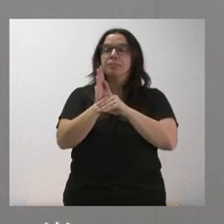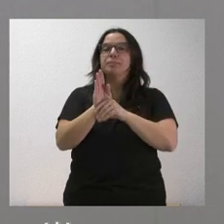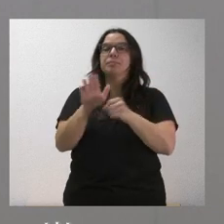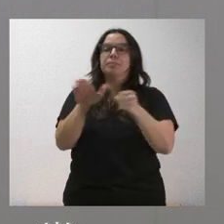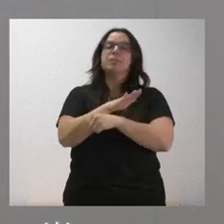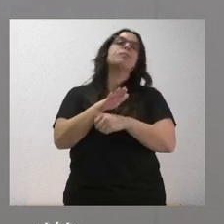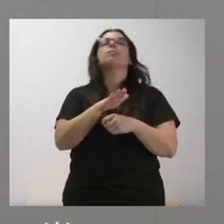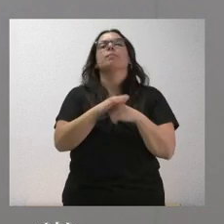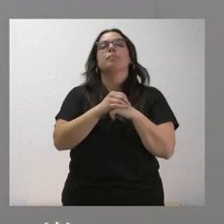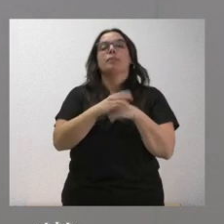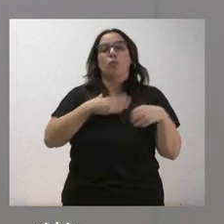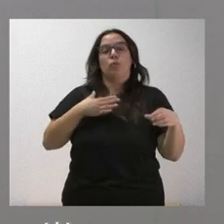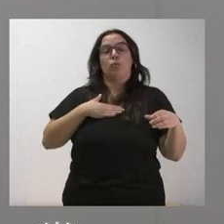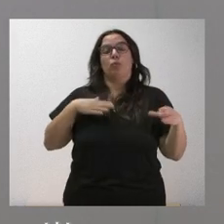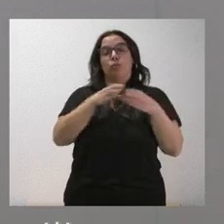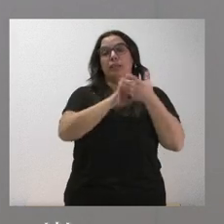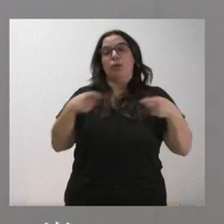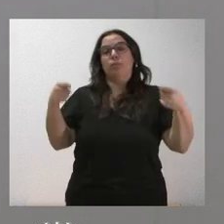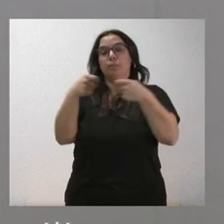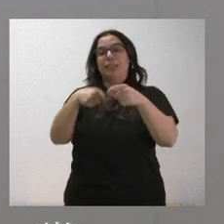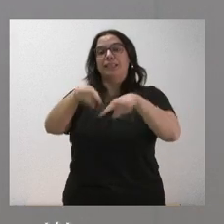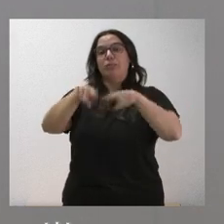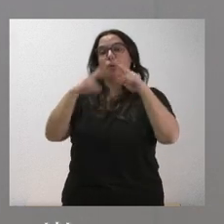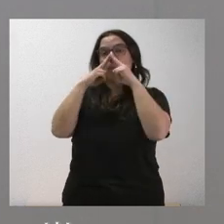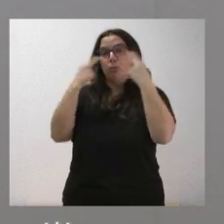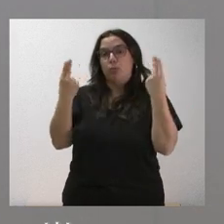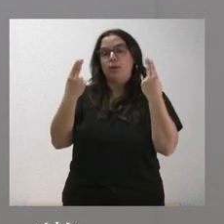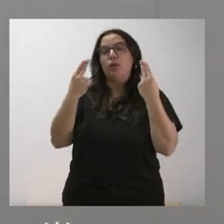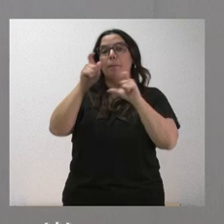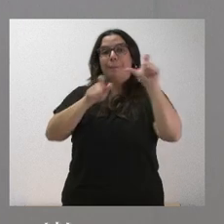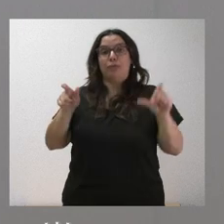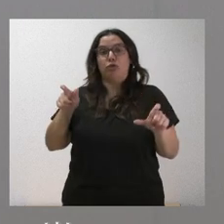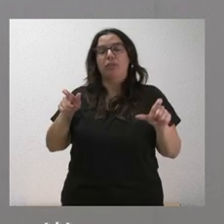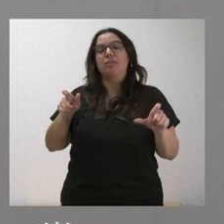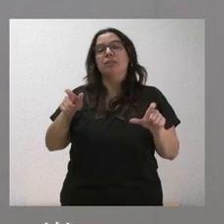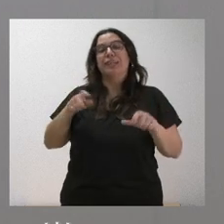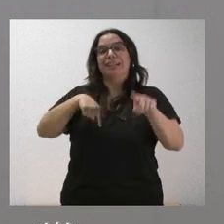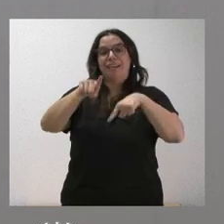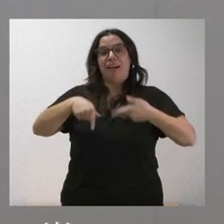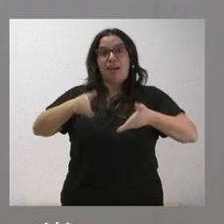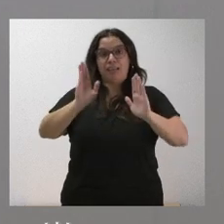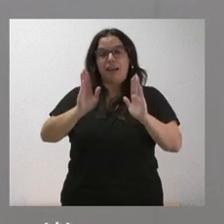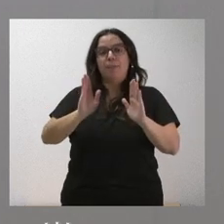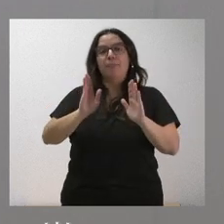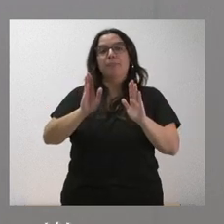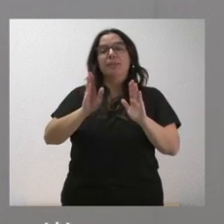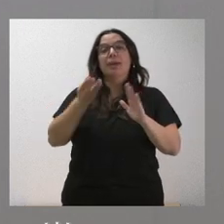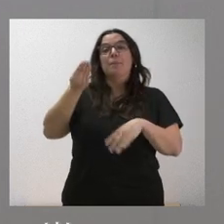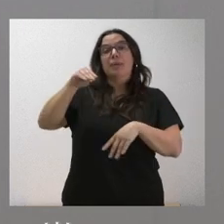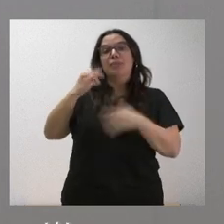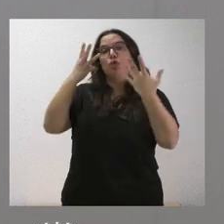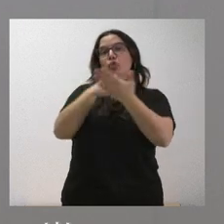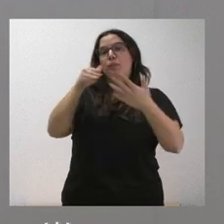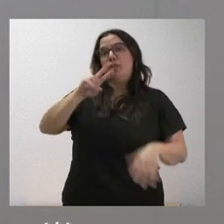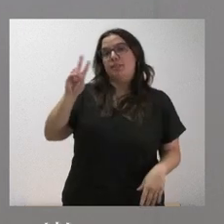la aportación de la junta de Castilla León al transporte público de viajeros por carretera se añaden otros 8 millones de